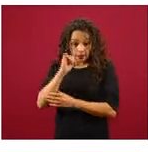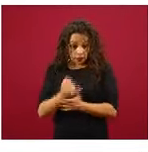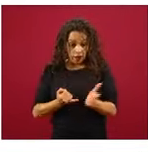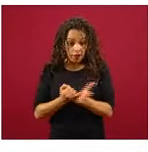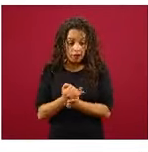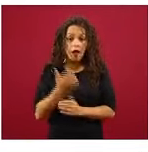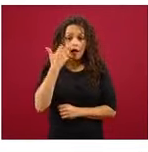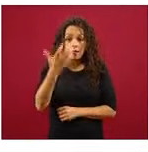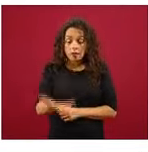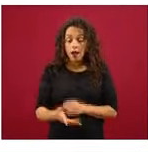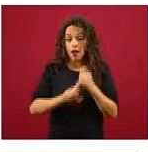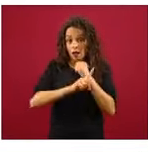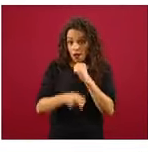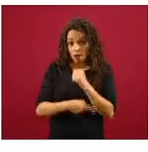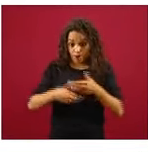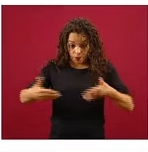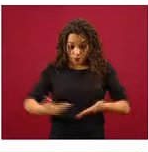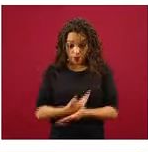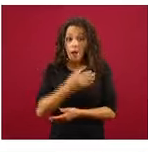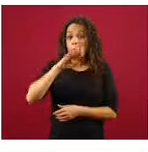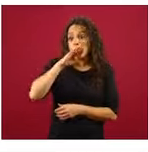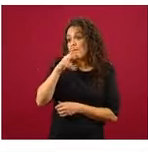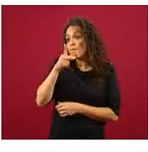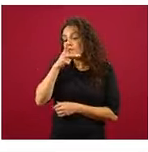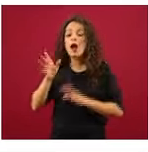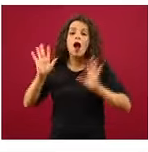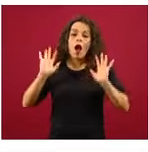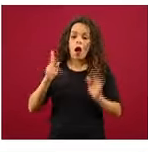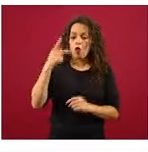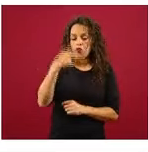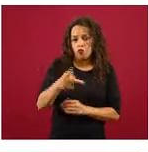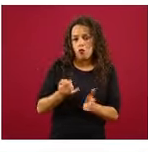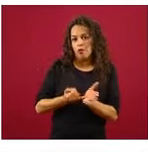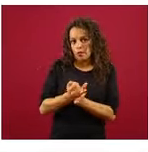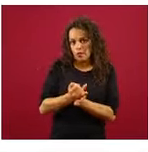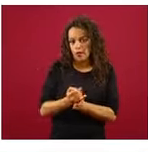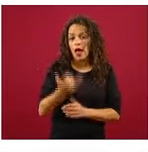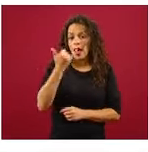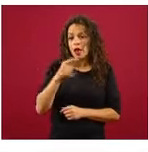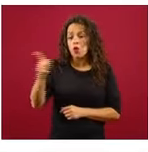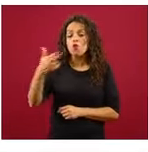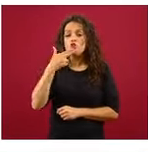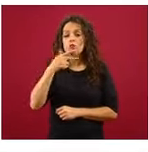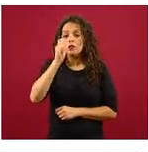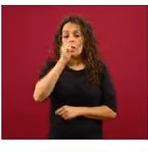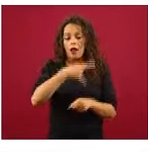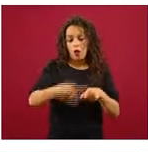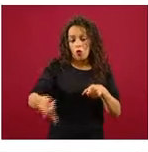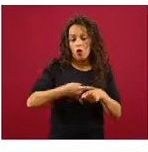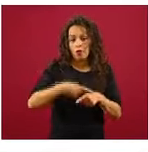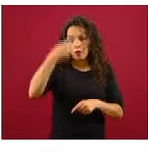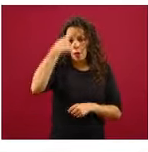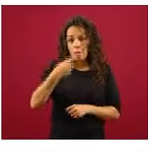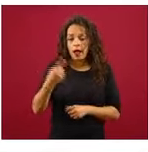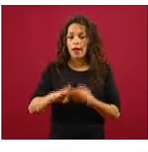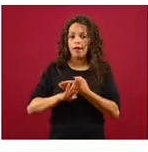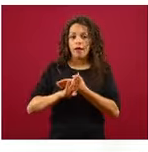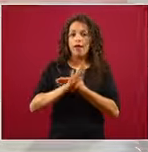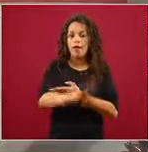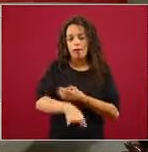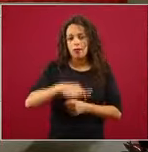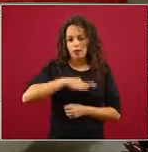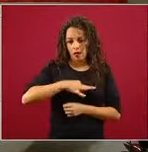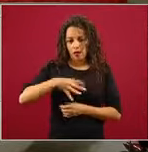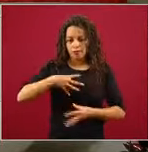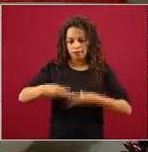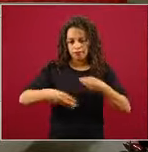la disponibilidad de los condones, también protegerse de infecciones de transmisión sexual, incluido el VIH. La que